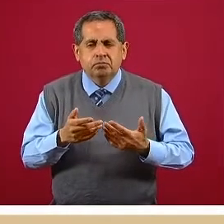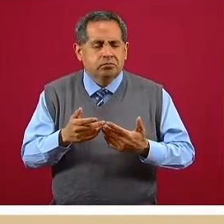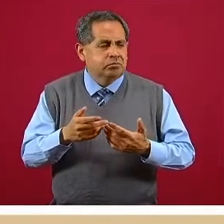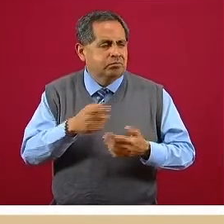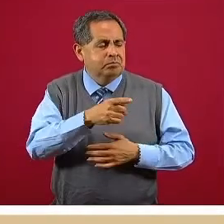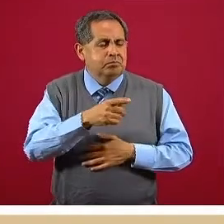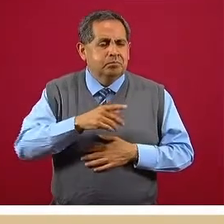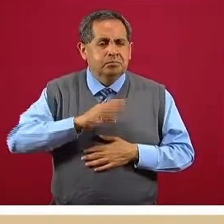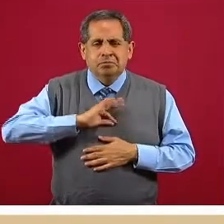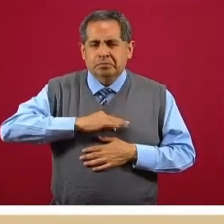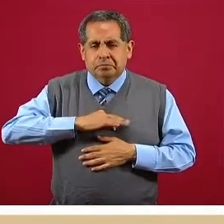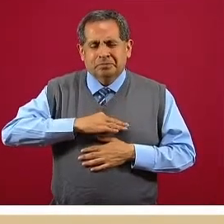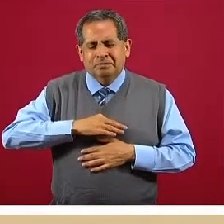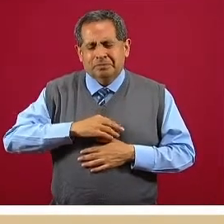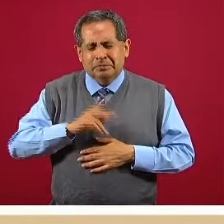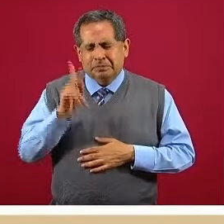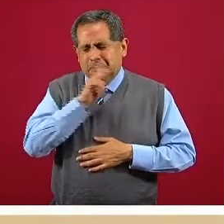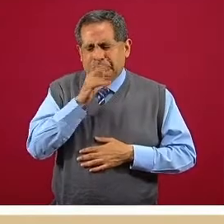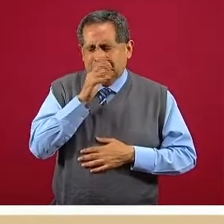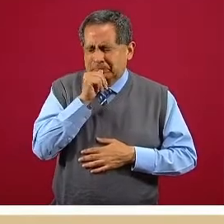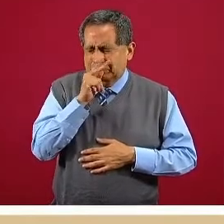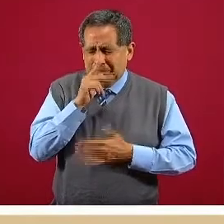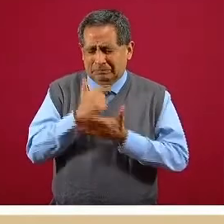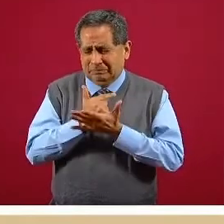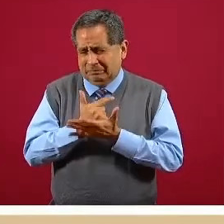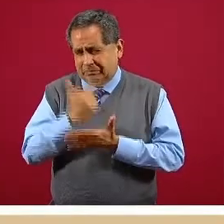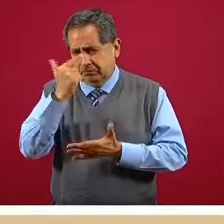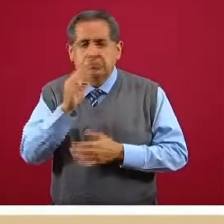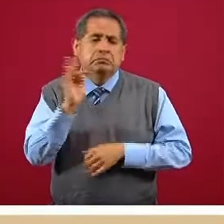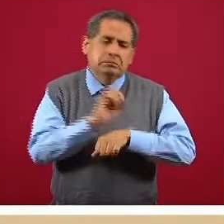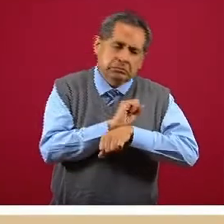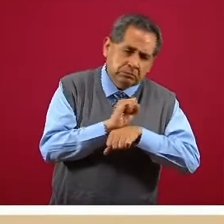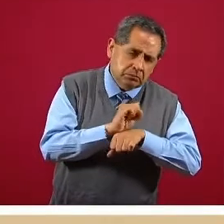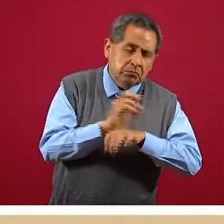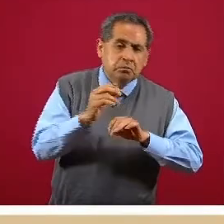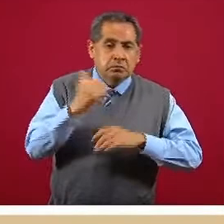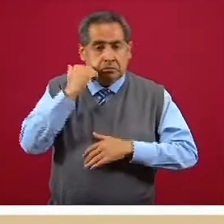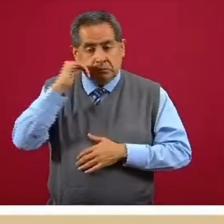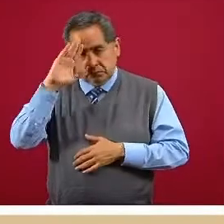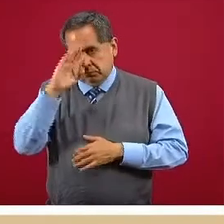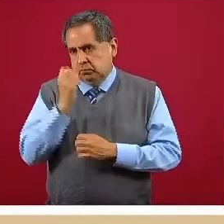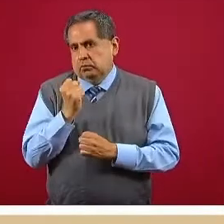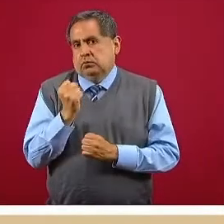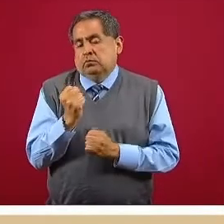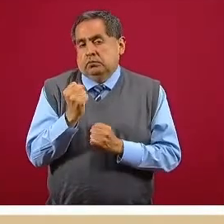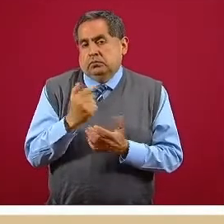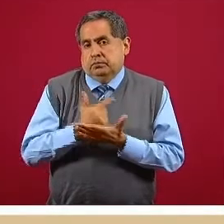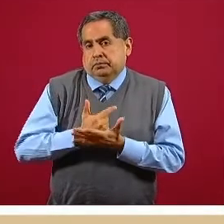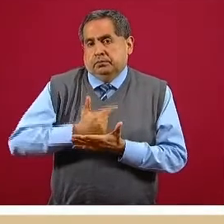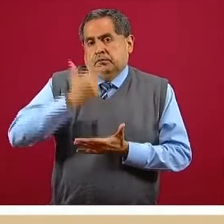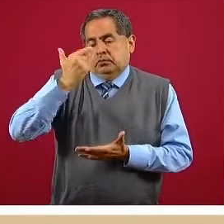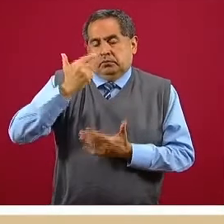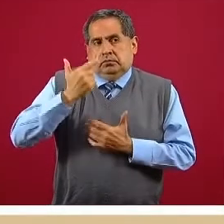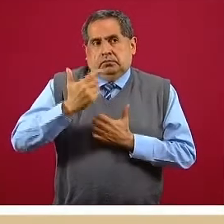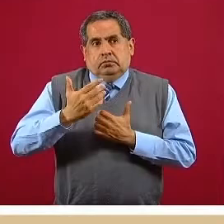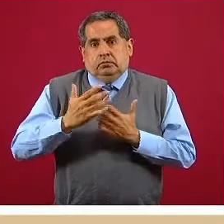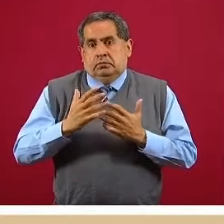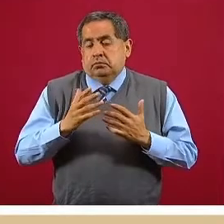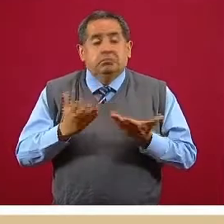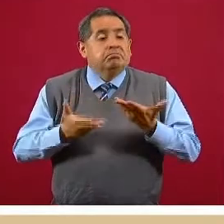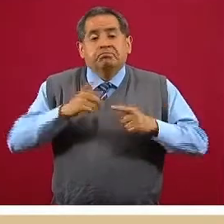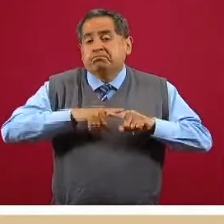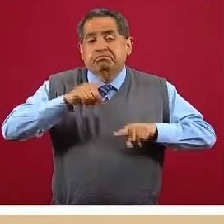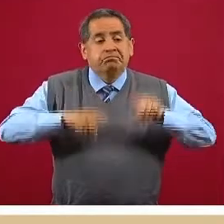infección respiratoria aguda. Pueden venir signos y síntomas leves, pero también pueden venir signos y síntomas graves o de alarma, dependiendo